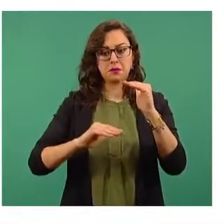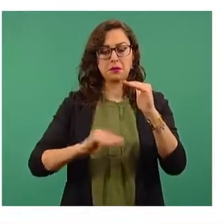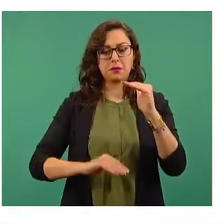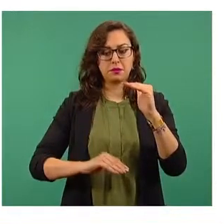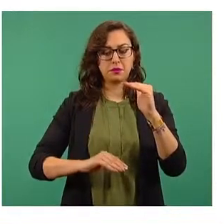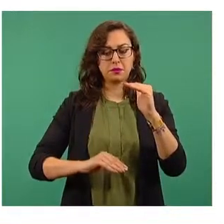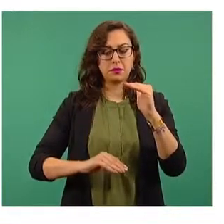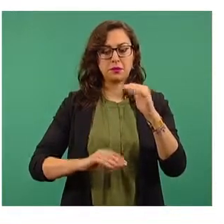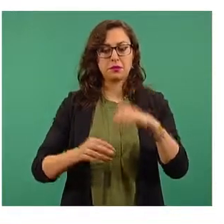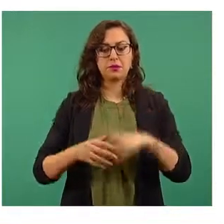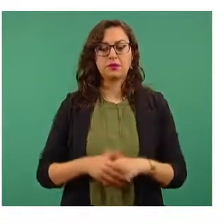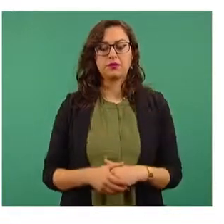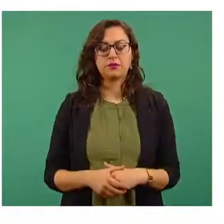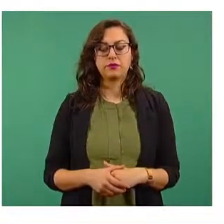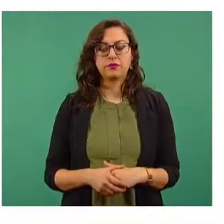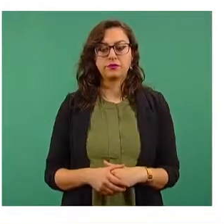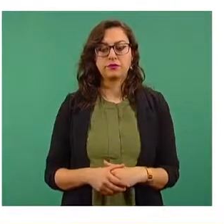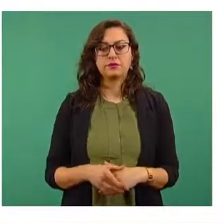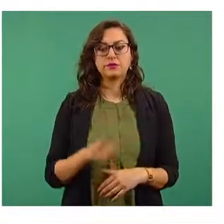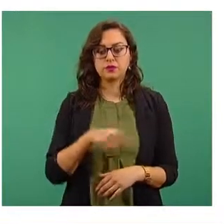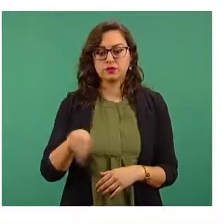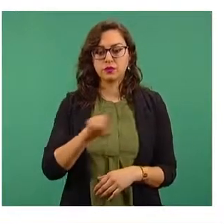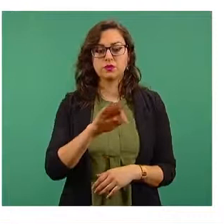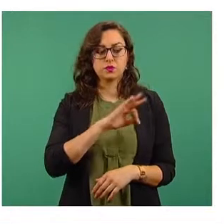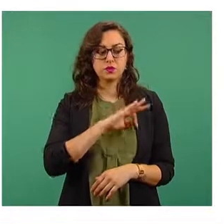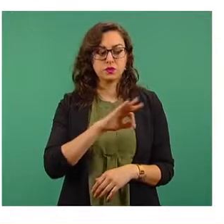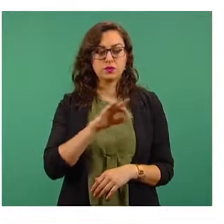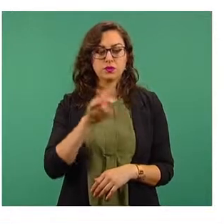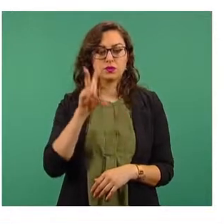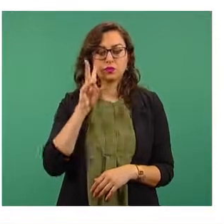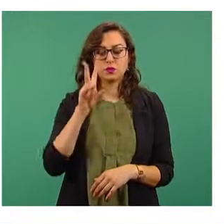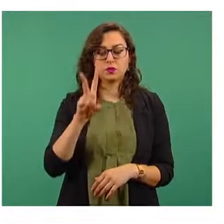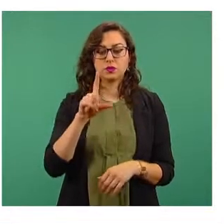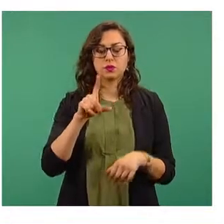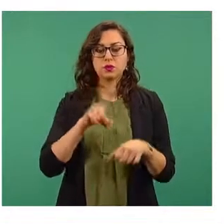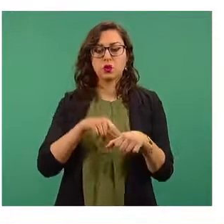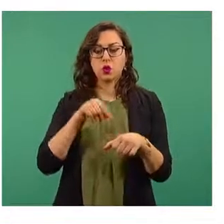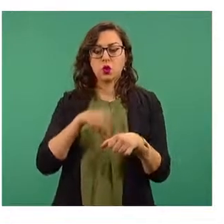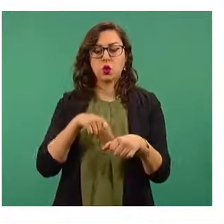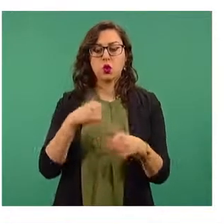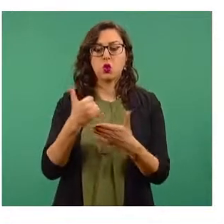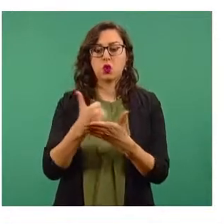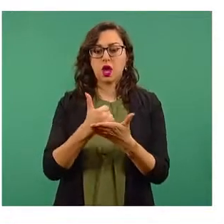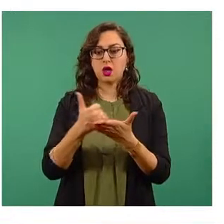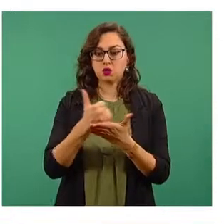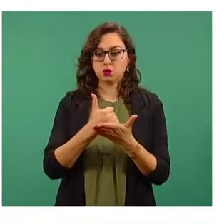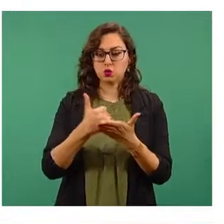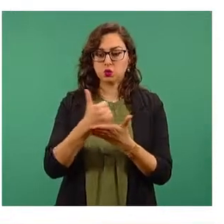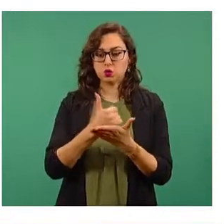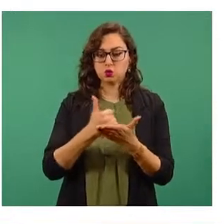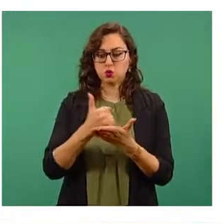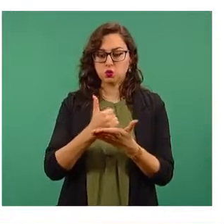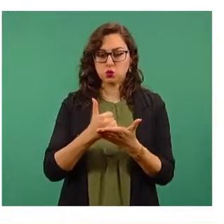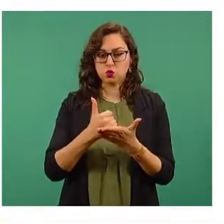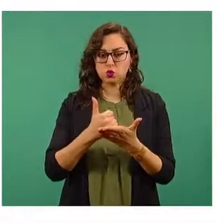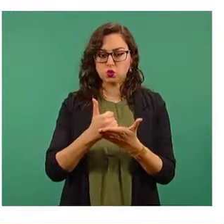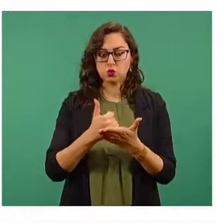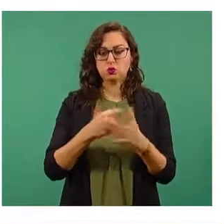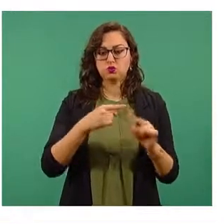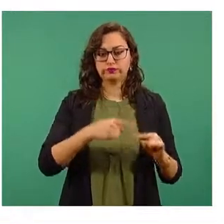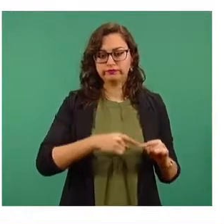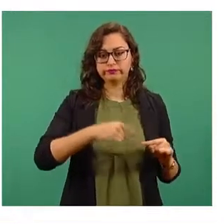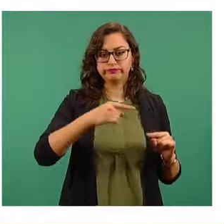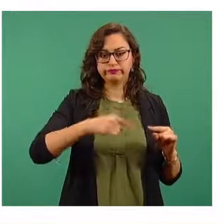de casos. Como ustedes pueden ver que en el color azul se identifican como el azul en la